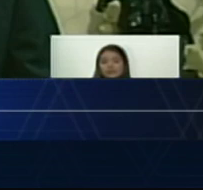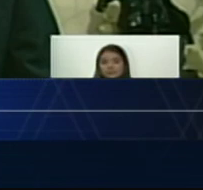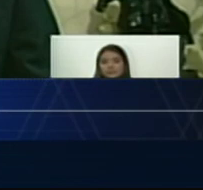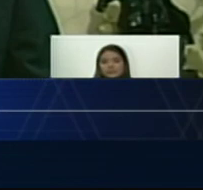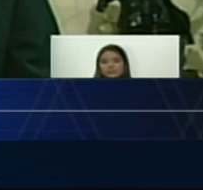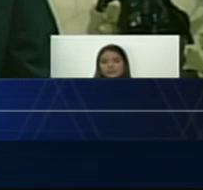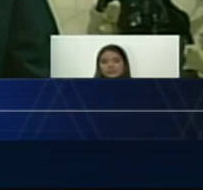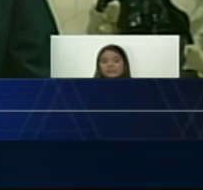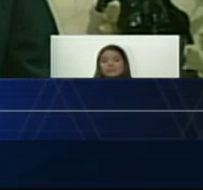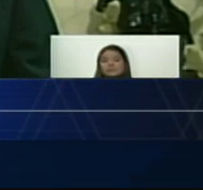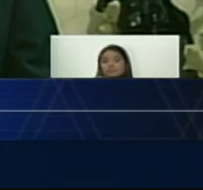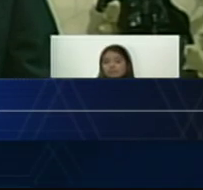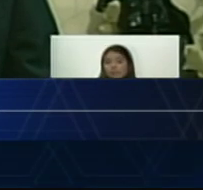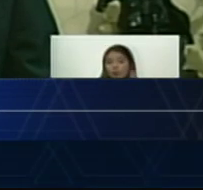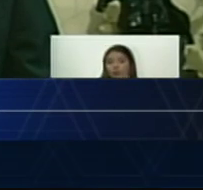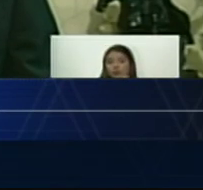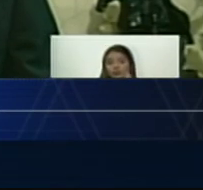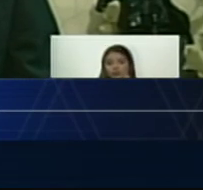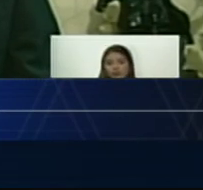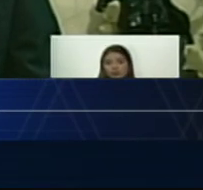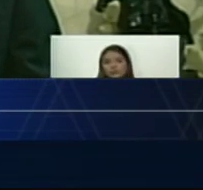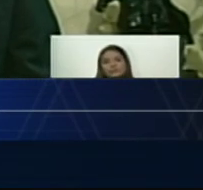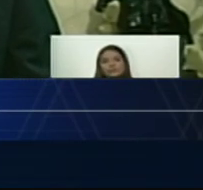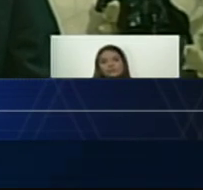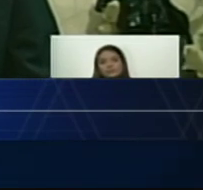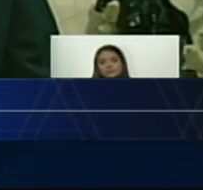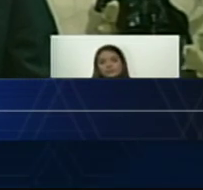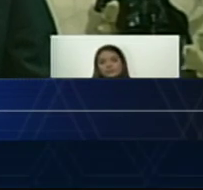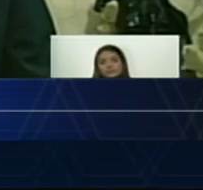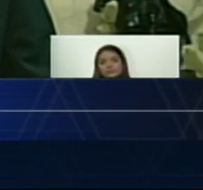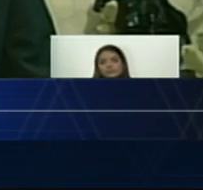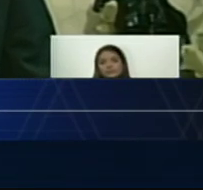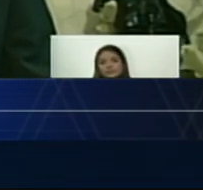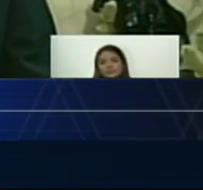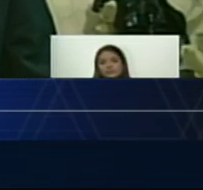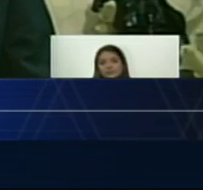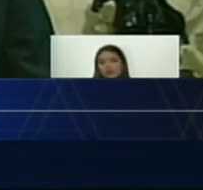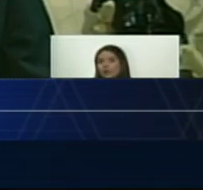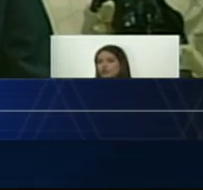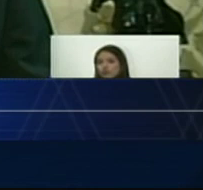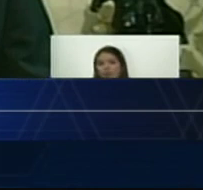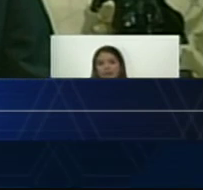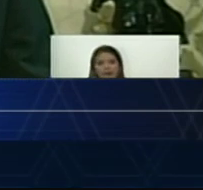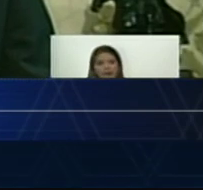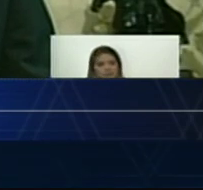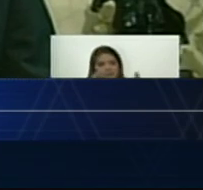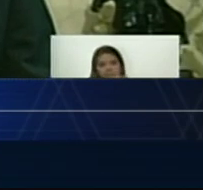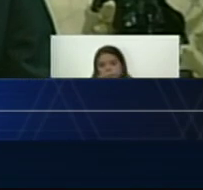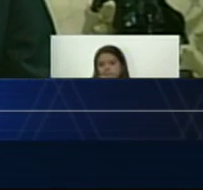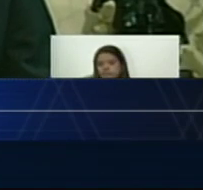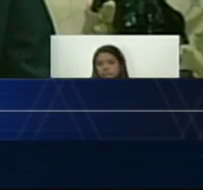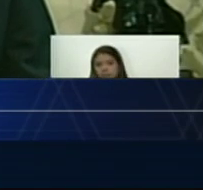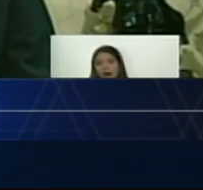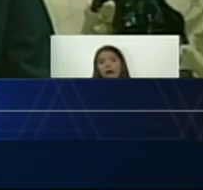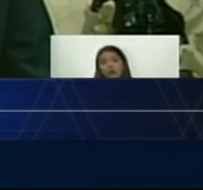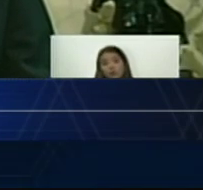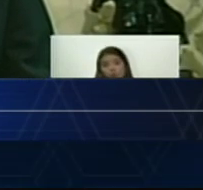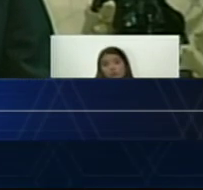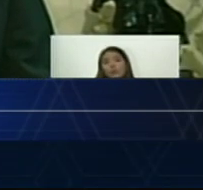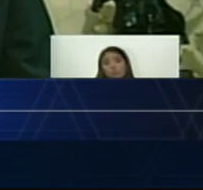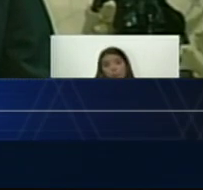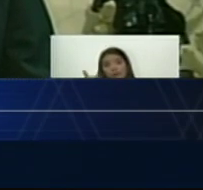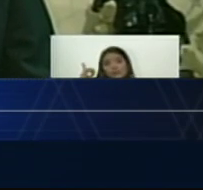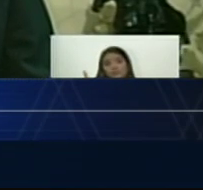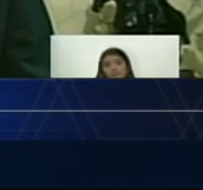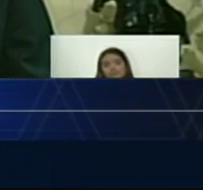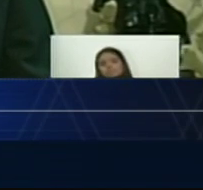con la Constitución de la República Bolivariana de Venezuela y su ordenamiento jurídico, a fin que el Ejecutivo disponga de la atribución para adoptar